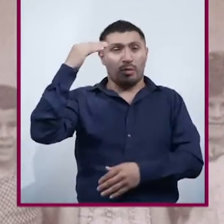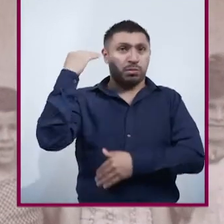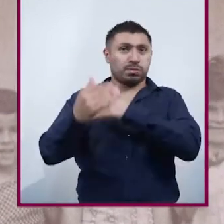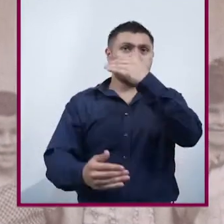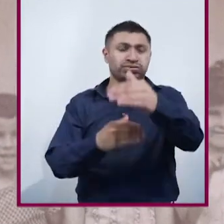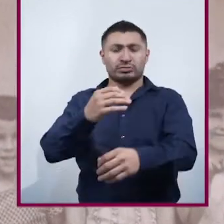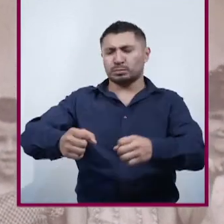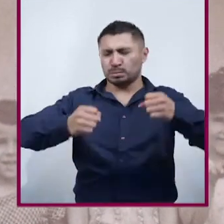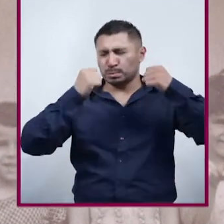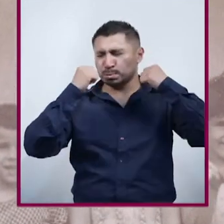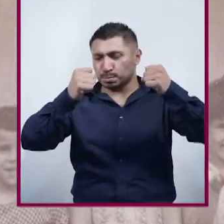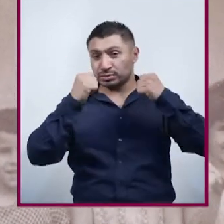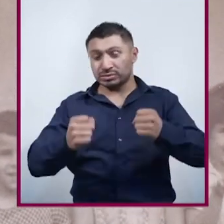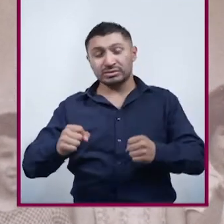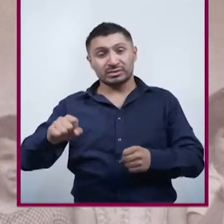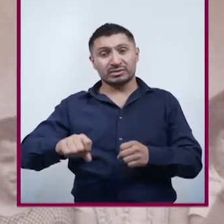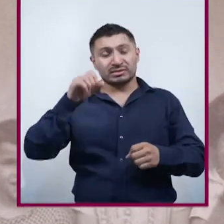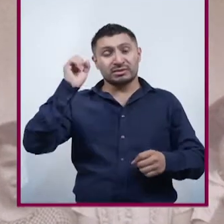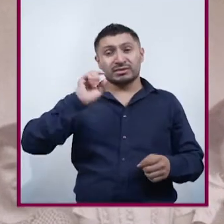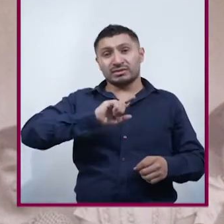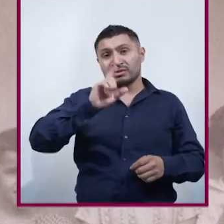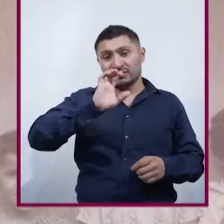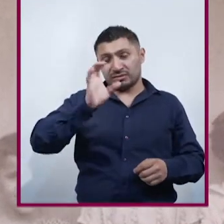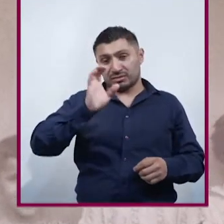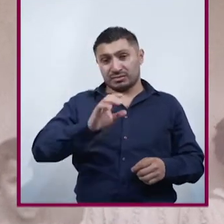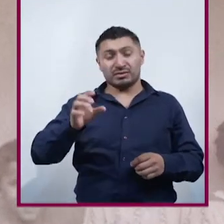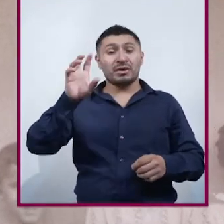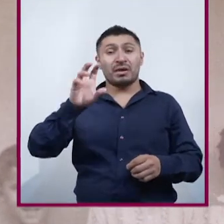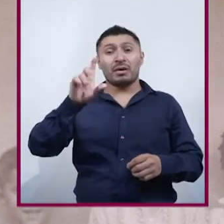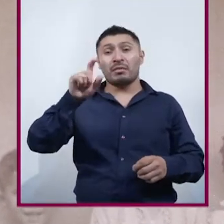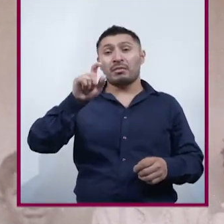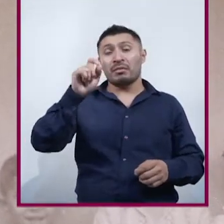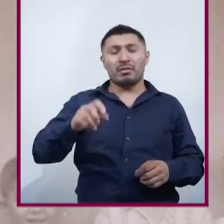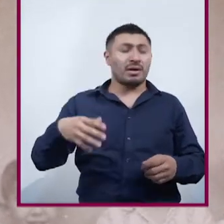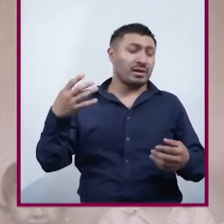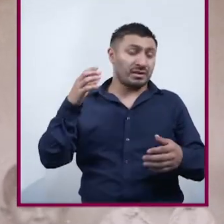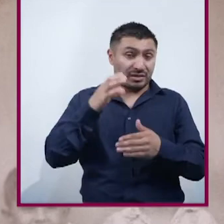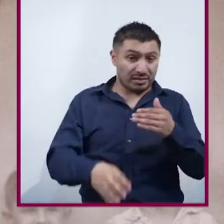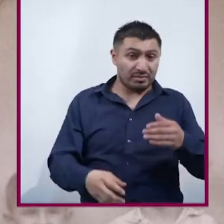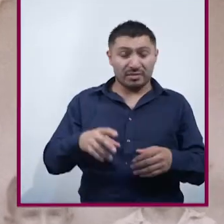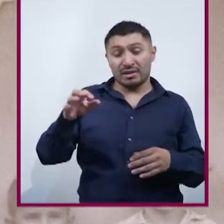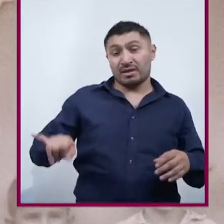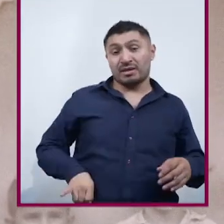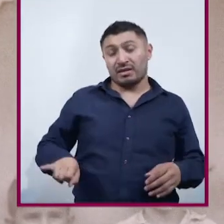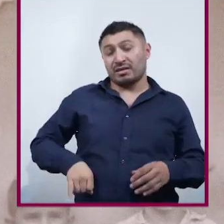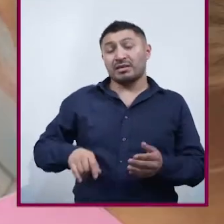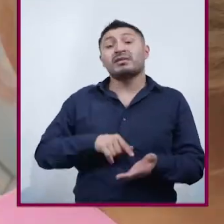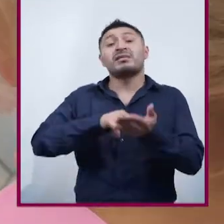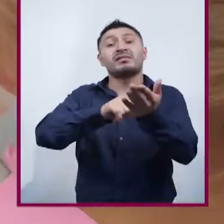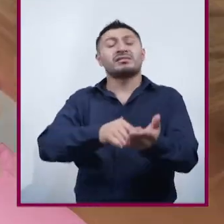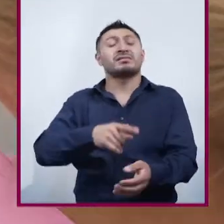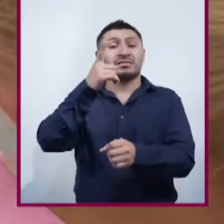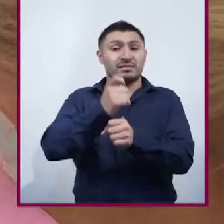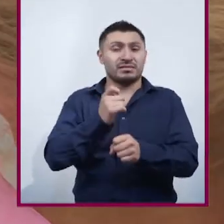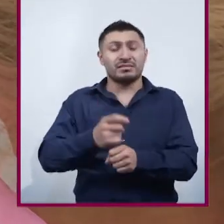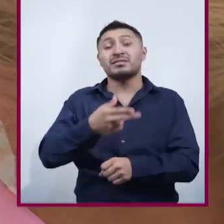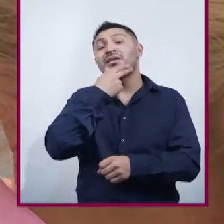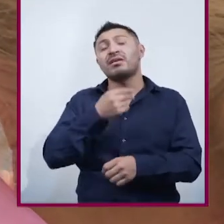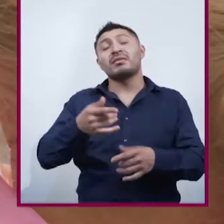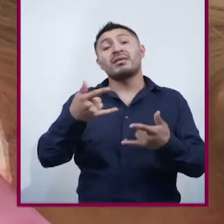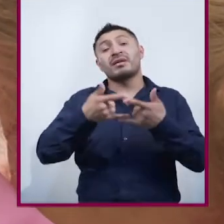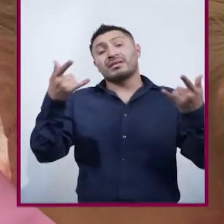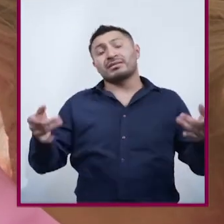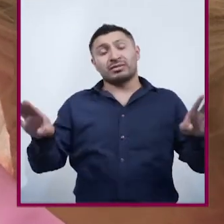varias décadas y se intensificaron al final del 20, con interesantes y valiosas propuestas. En primer lugar,